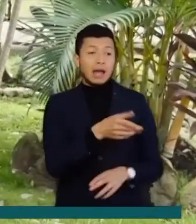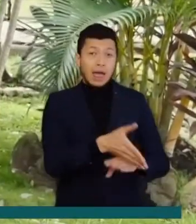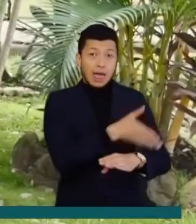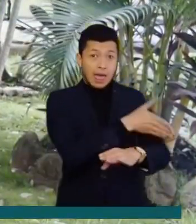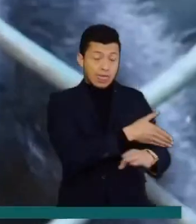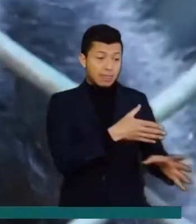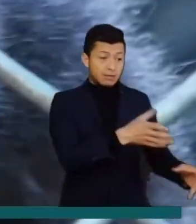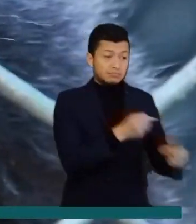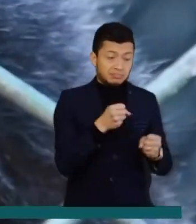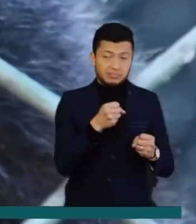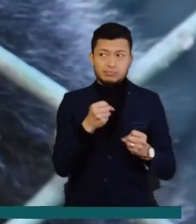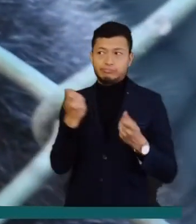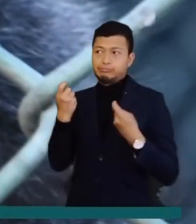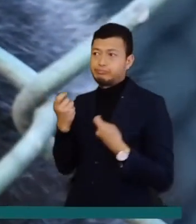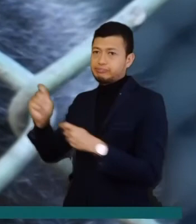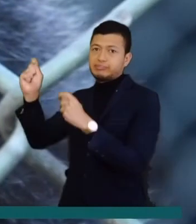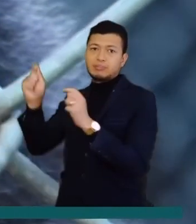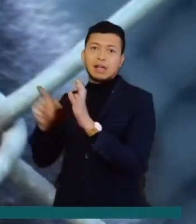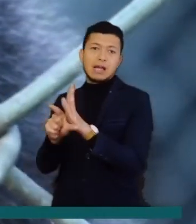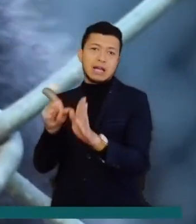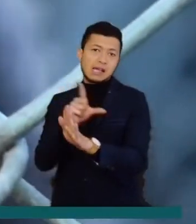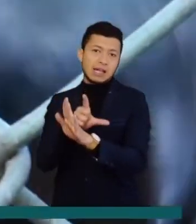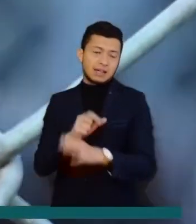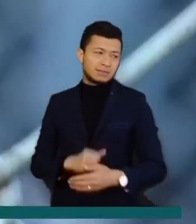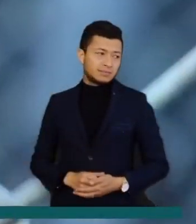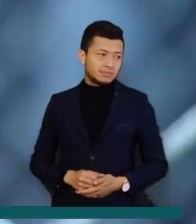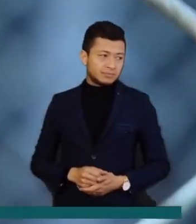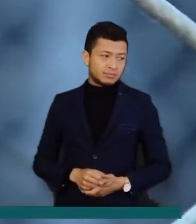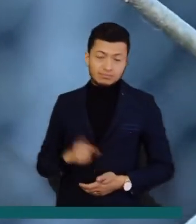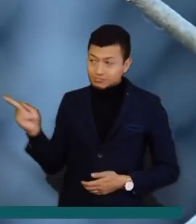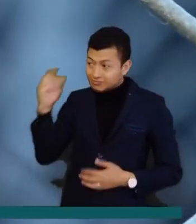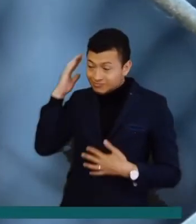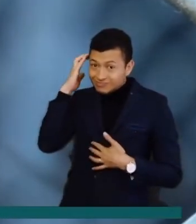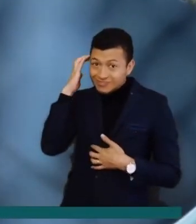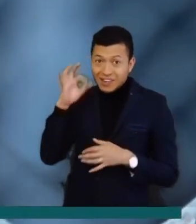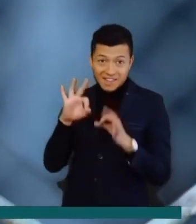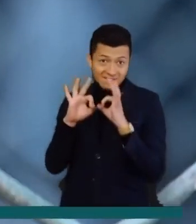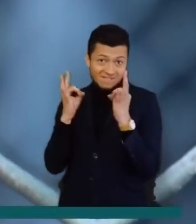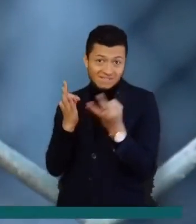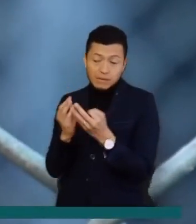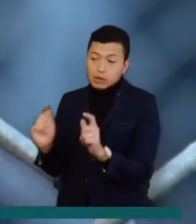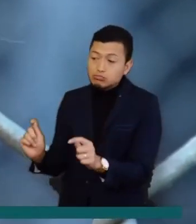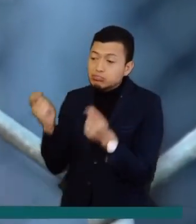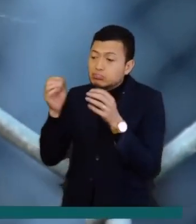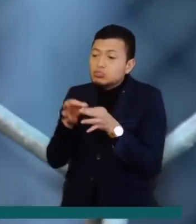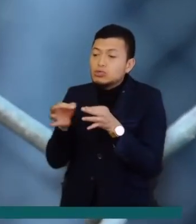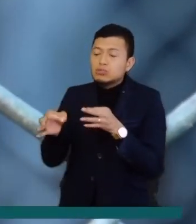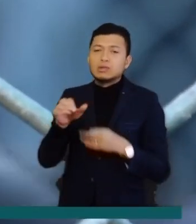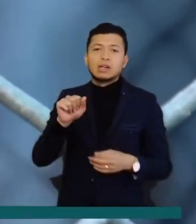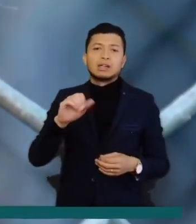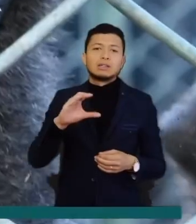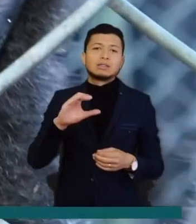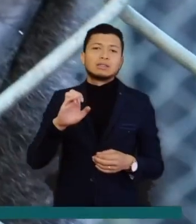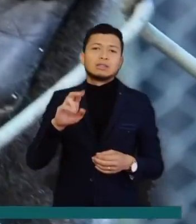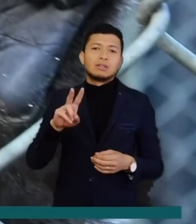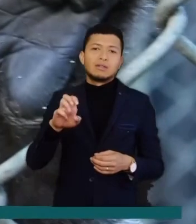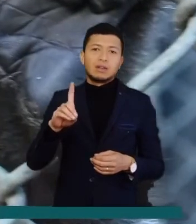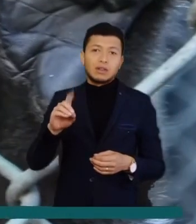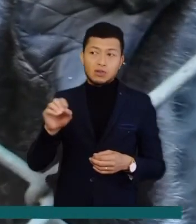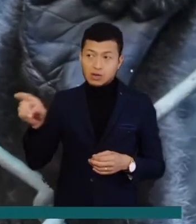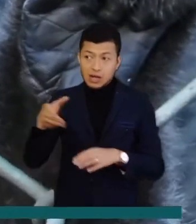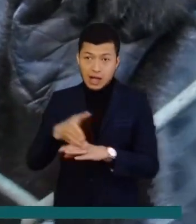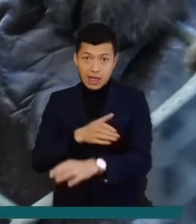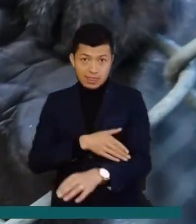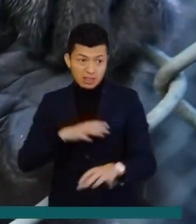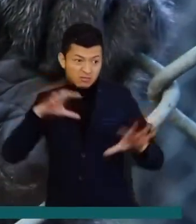de fauna esta cría de mono churuco lanudo fue rescatada por una familia del municipio de Acevedo mientras el ejemplar escapaba de